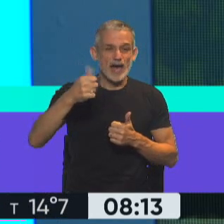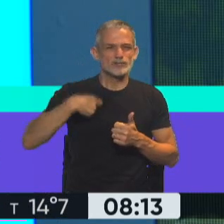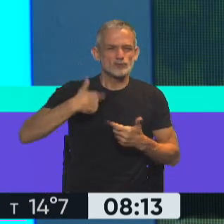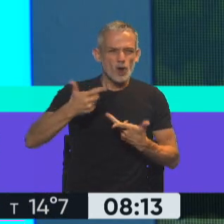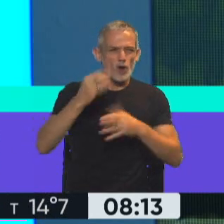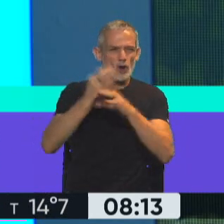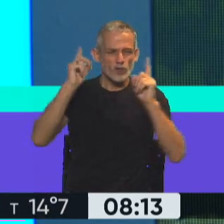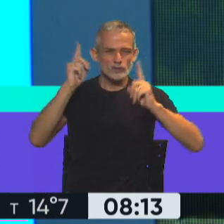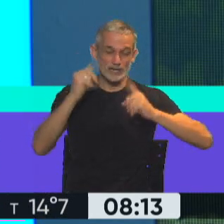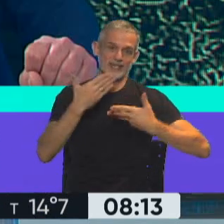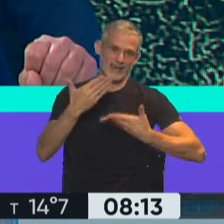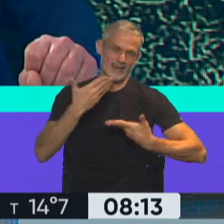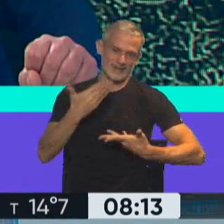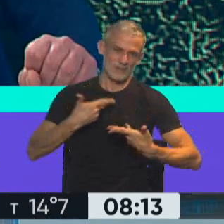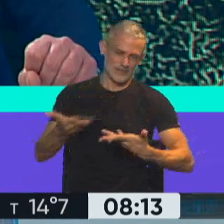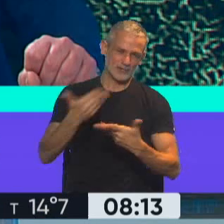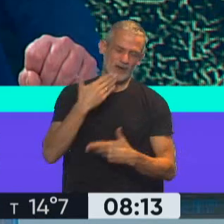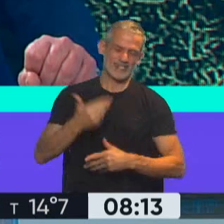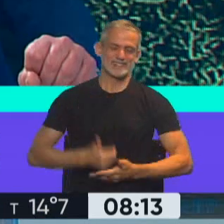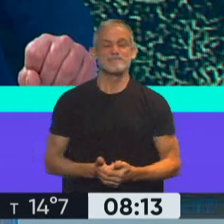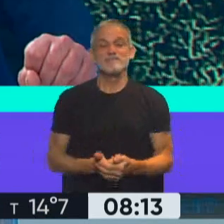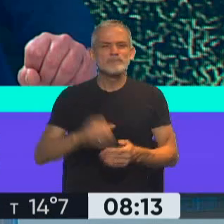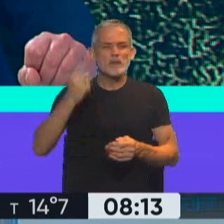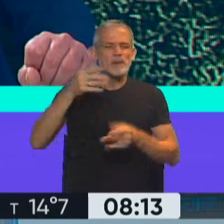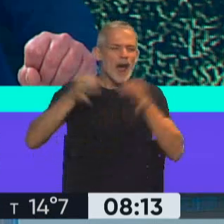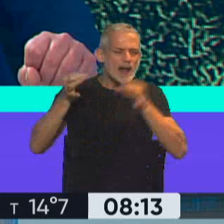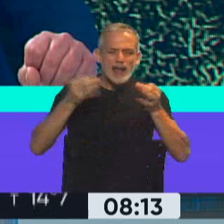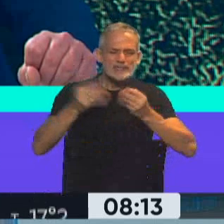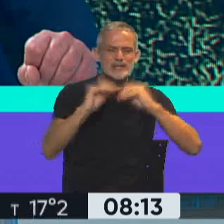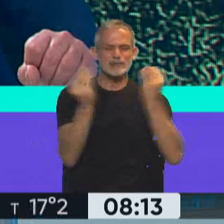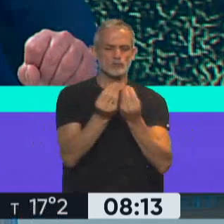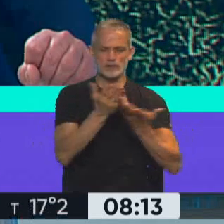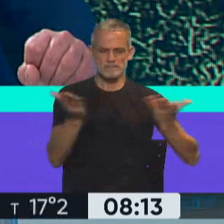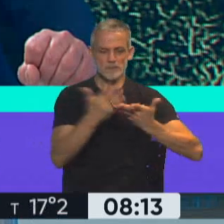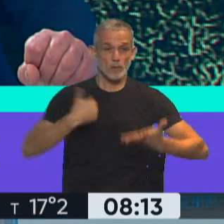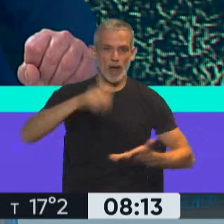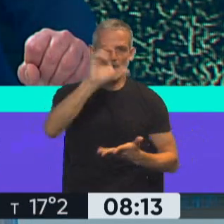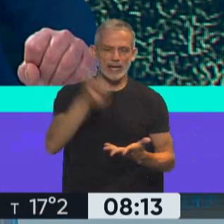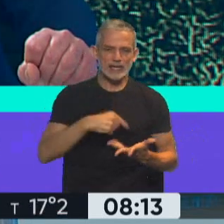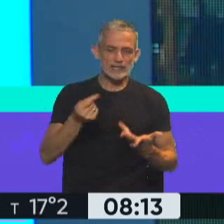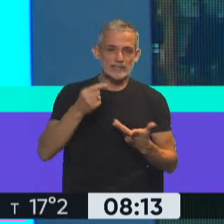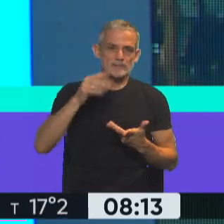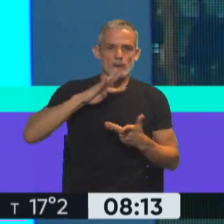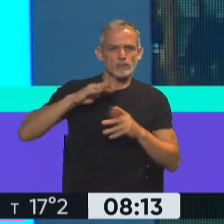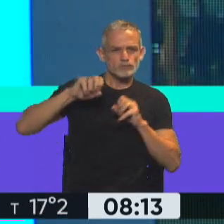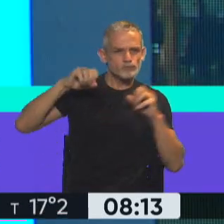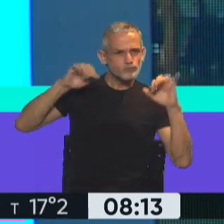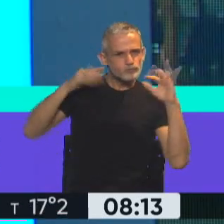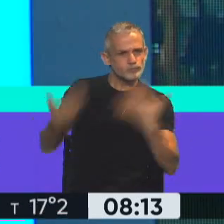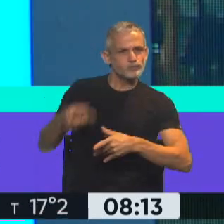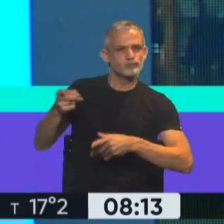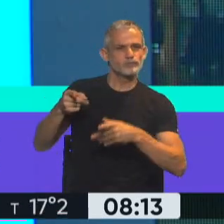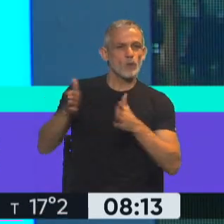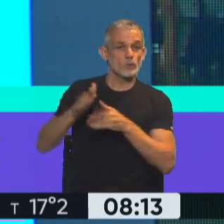día. tal? Gracias por la invitación. Bienvenido, Nahuel. Primer análisis de este resultado y cómo el país se tiñó de amarillo. Bueno, un poco lo que